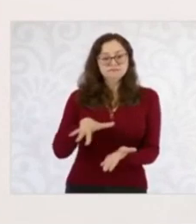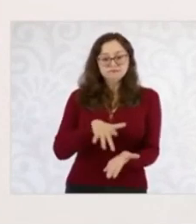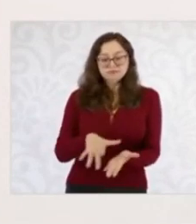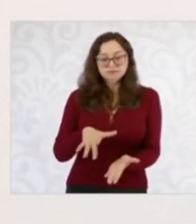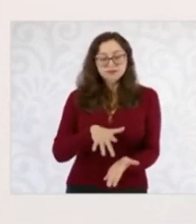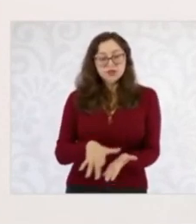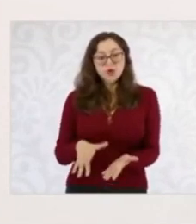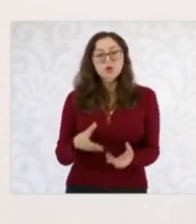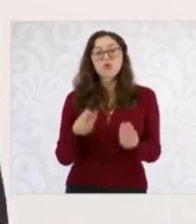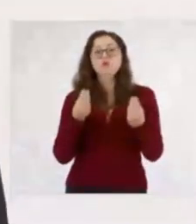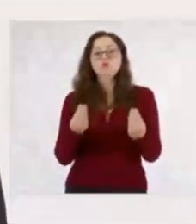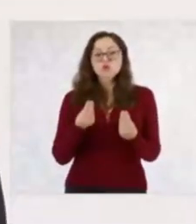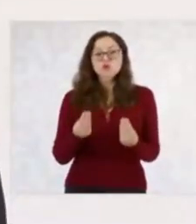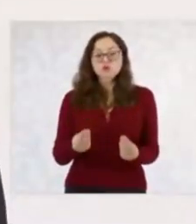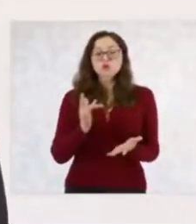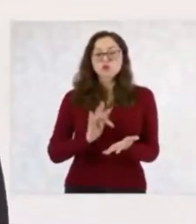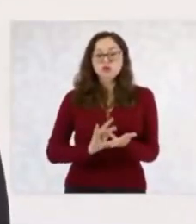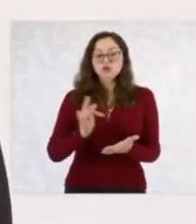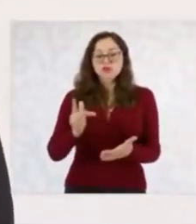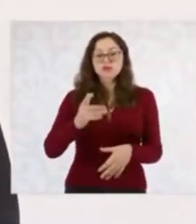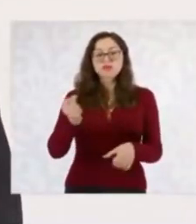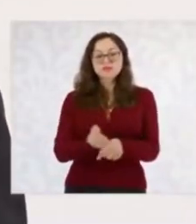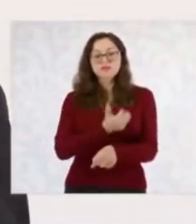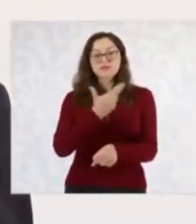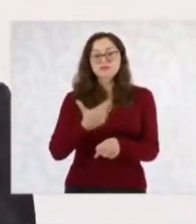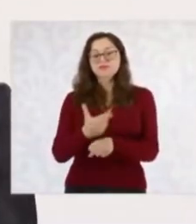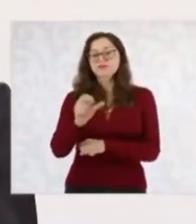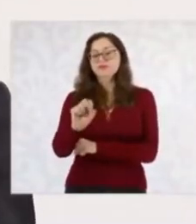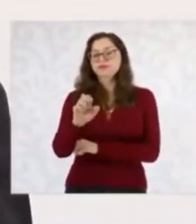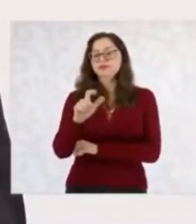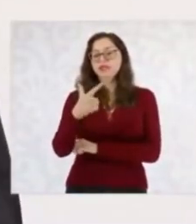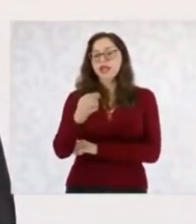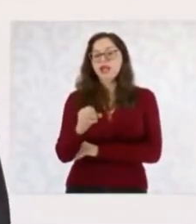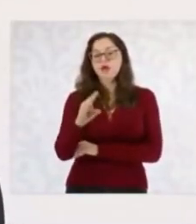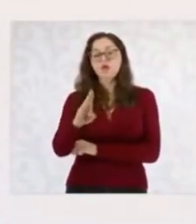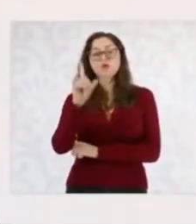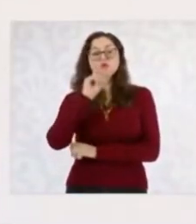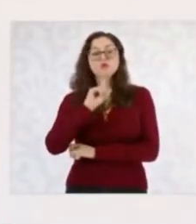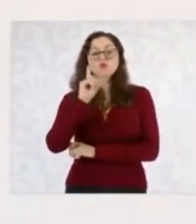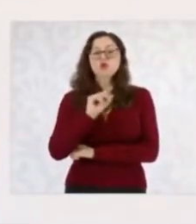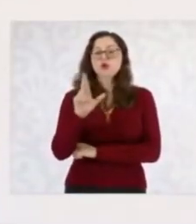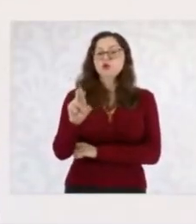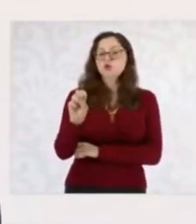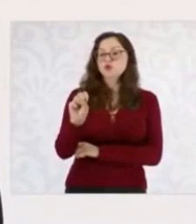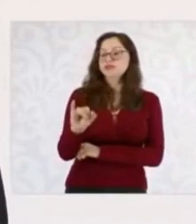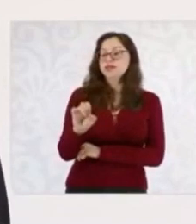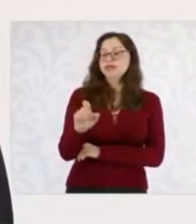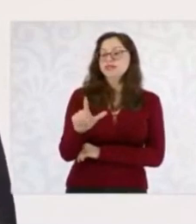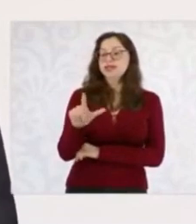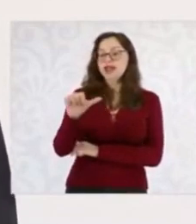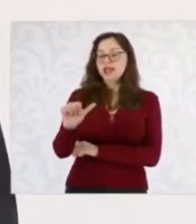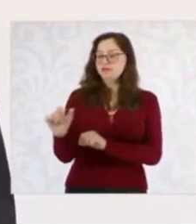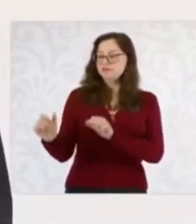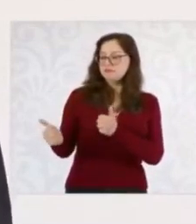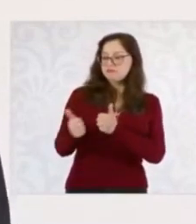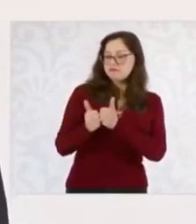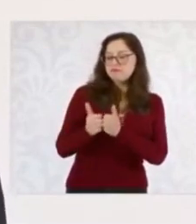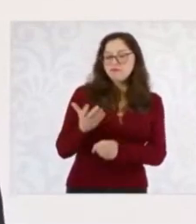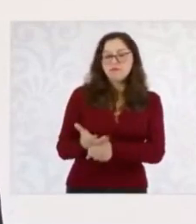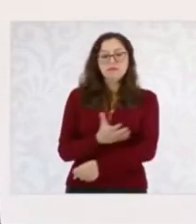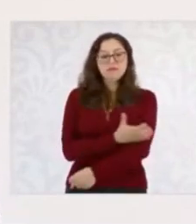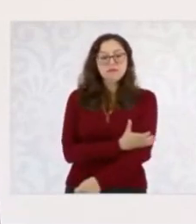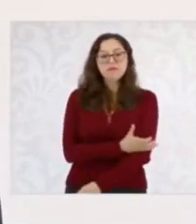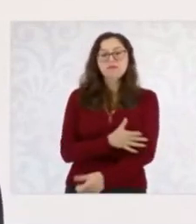que yo sentía que no avanzaba hacer No no sé Ese fue mi sentir Pues en un no no también de acuerdo a esa sensación daba de que no jalaba la